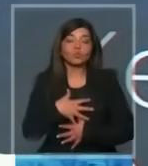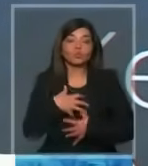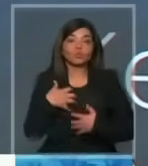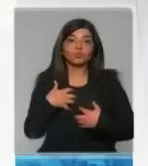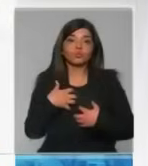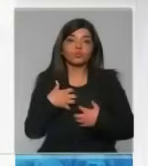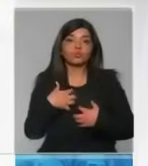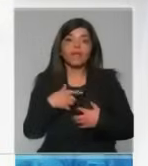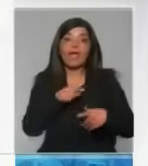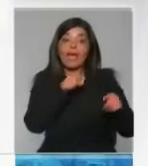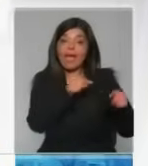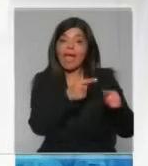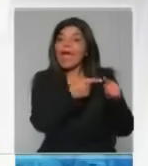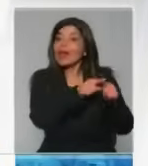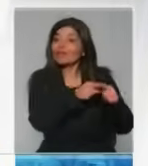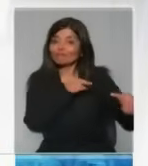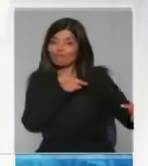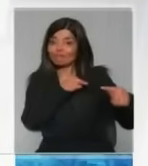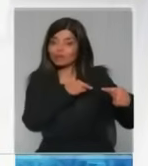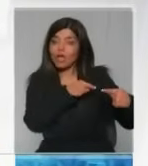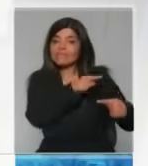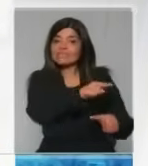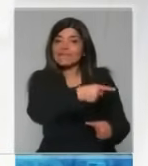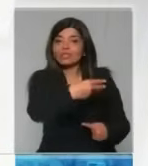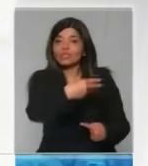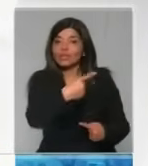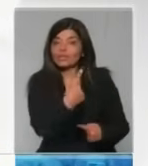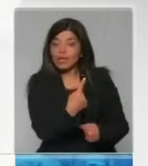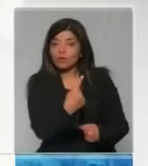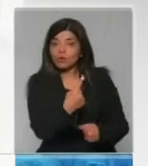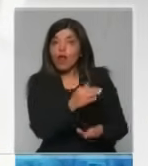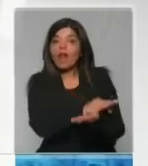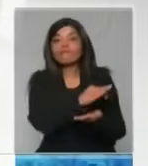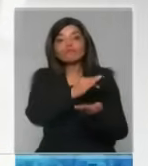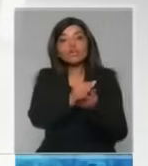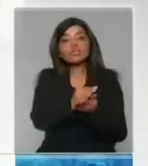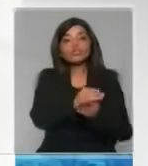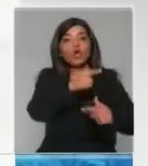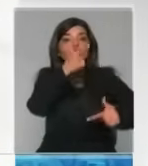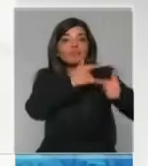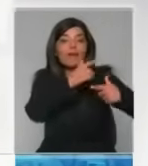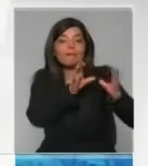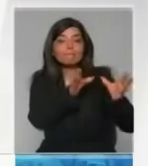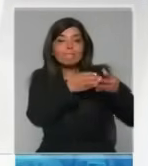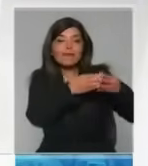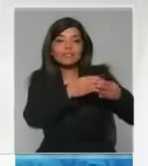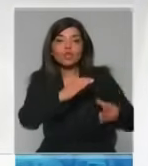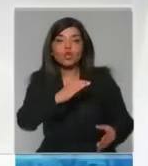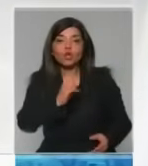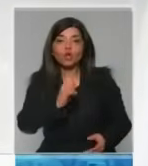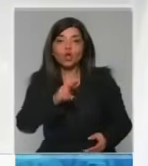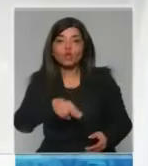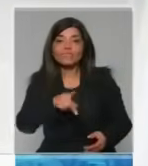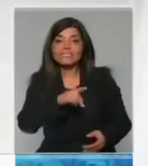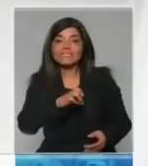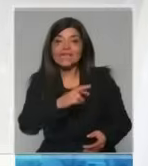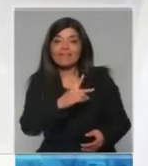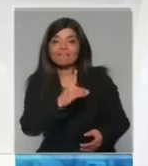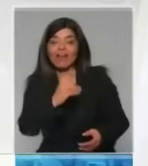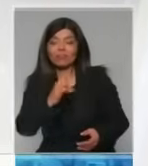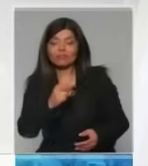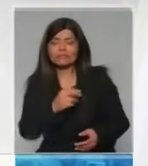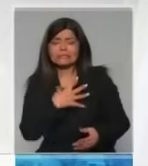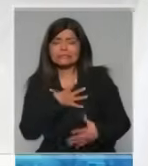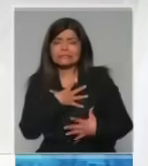sacaría 131, que desde la fundación del Partido Conservador no sufría un escalabro como el momento que